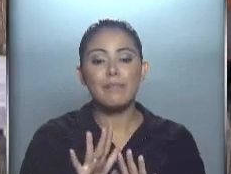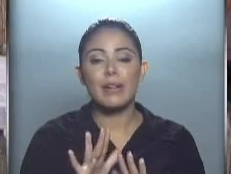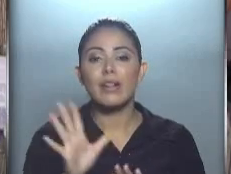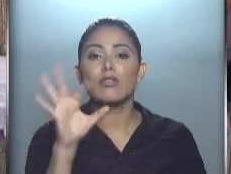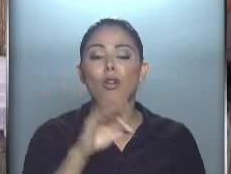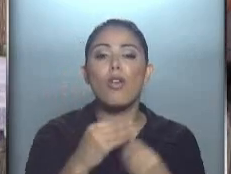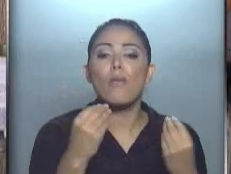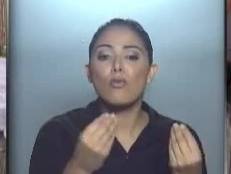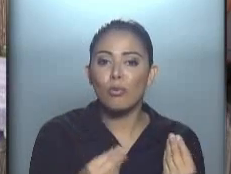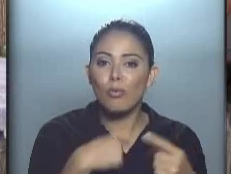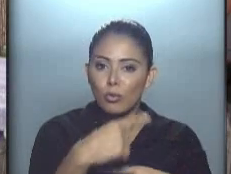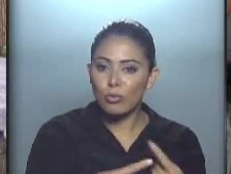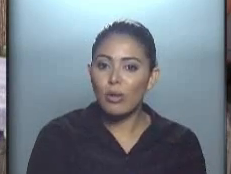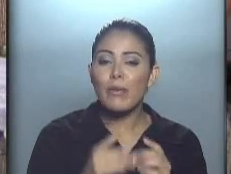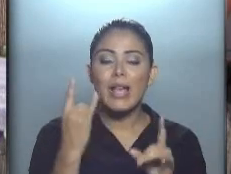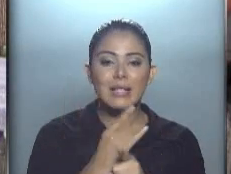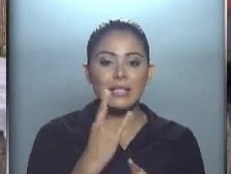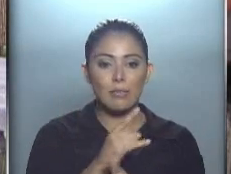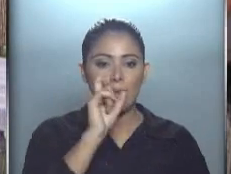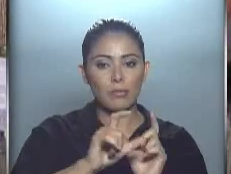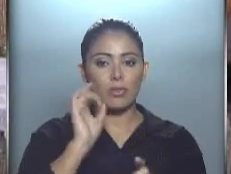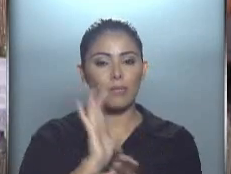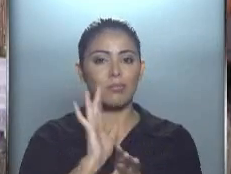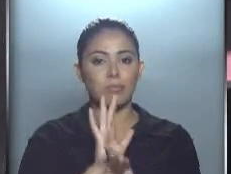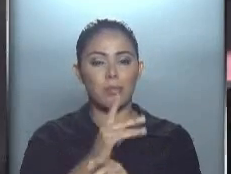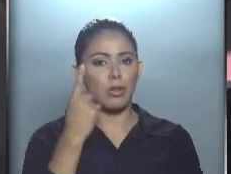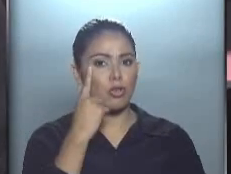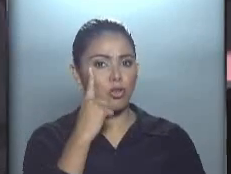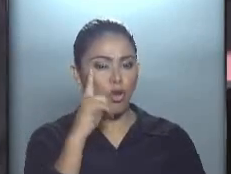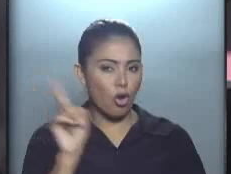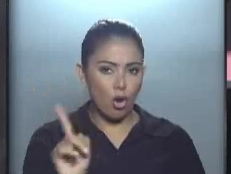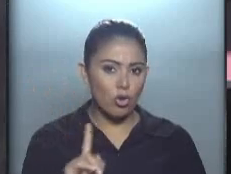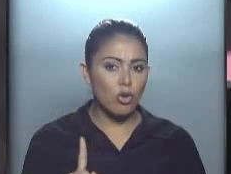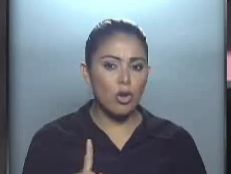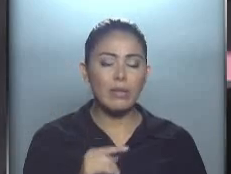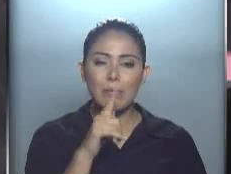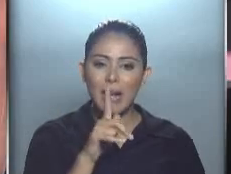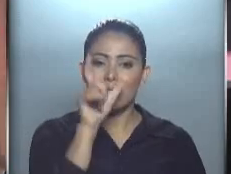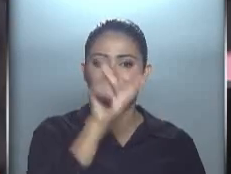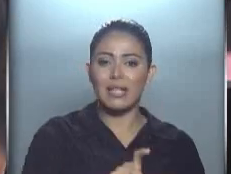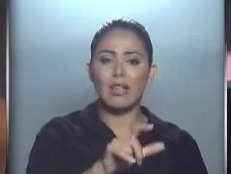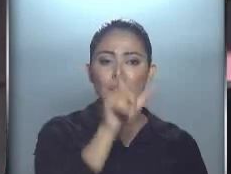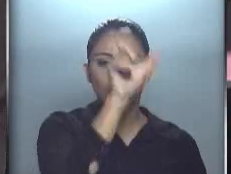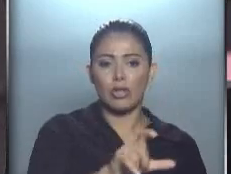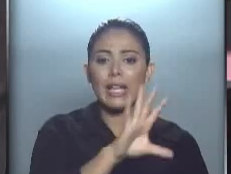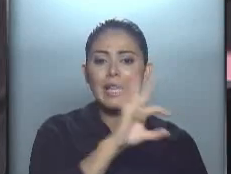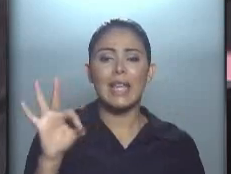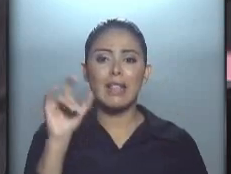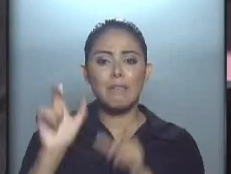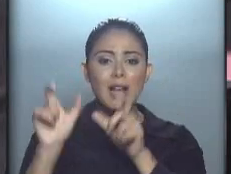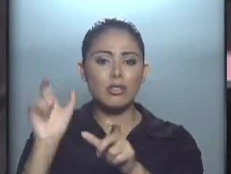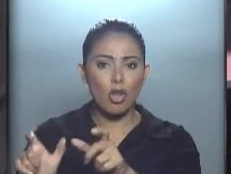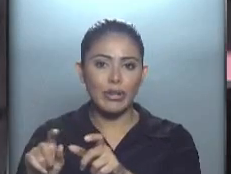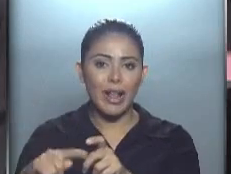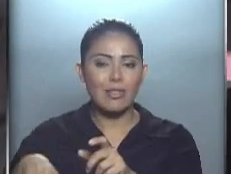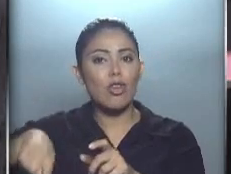de personajes que siempre se han manejado en el anonimato. Me parece que un hombre que reúne 500 personas con un casco o en su